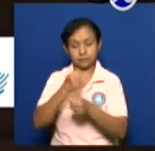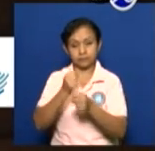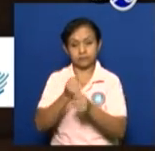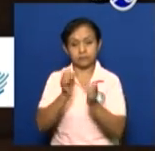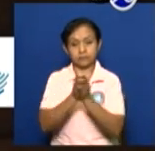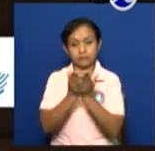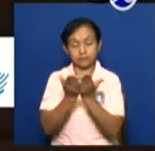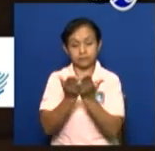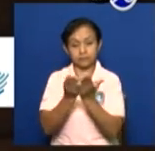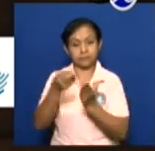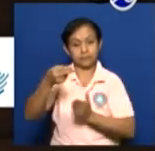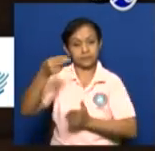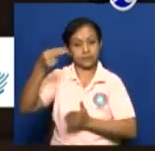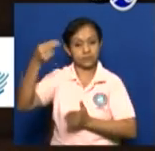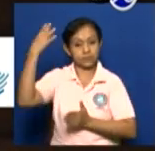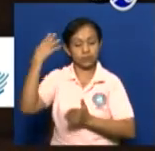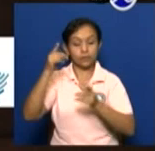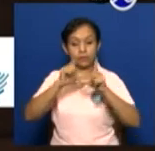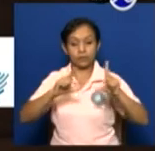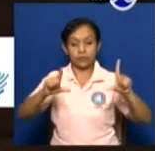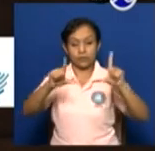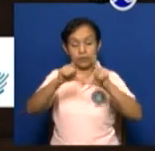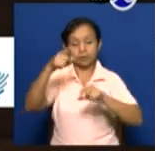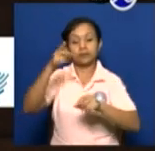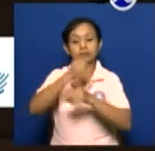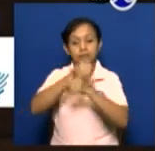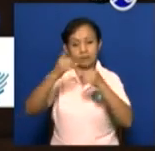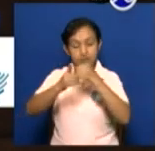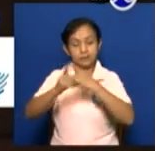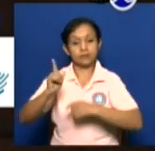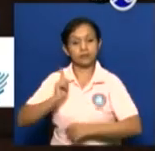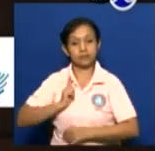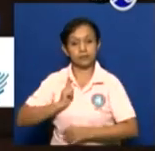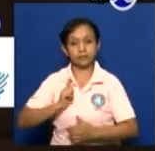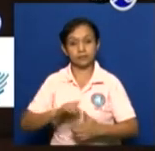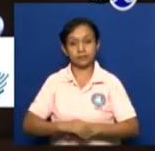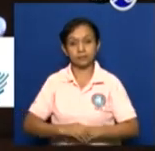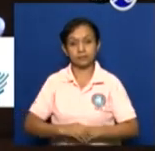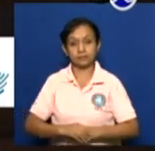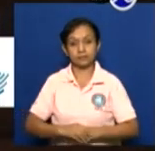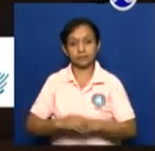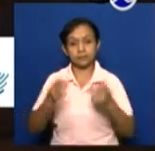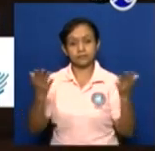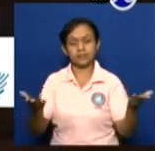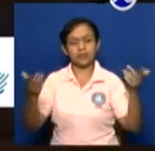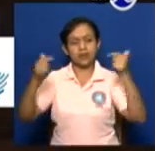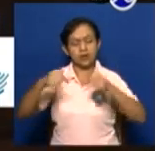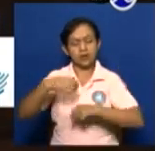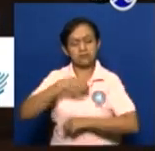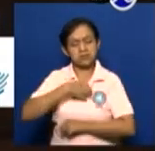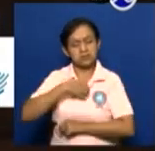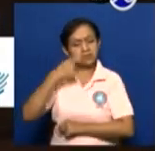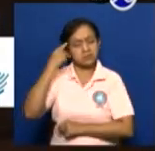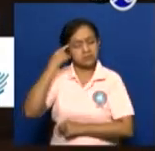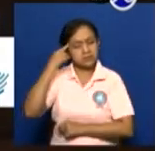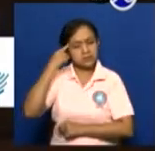el lugar histórico que le corresponde. Paso ahora a mi reflexión final.